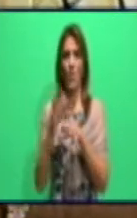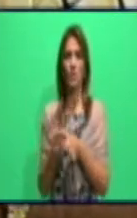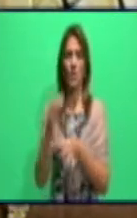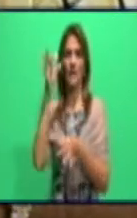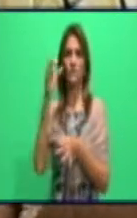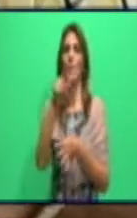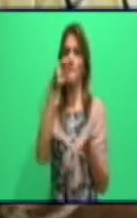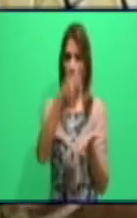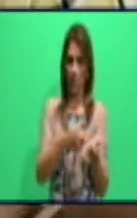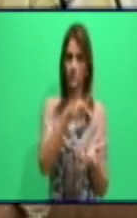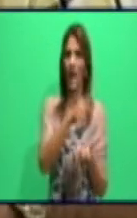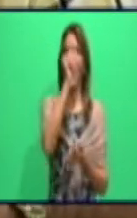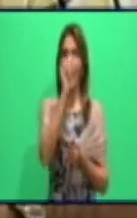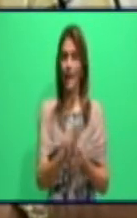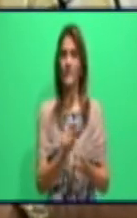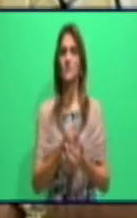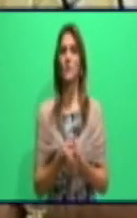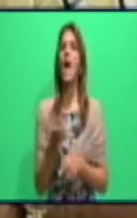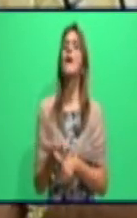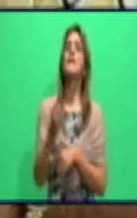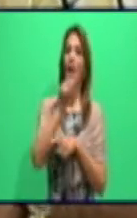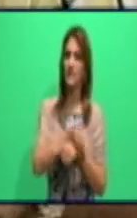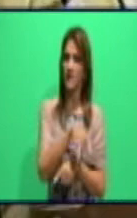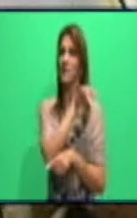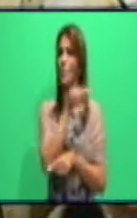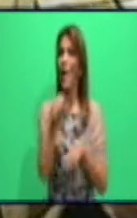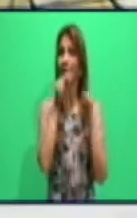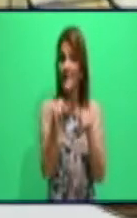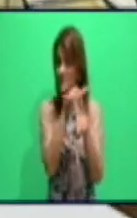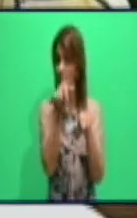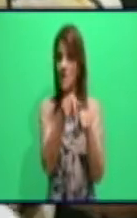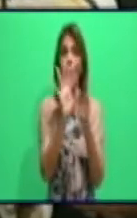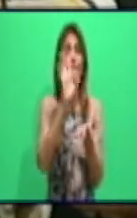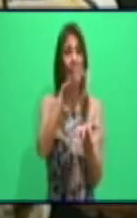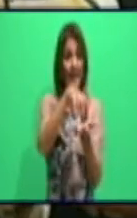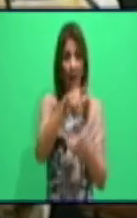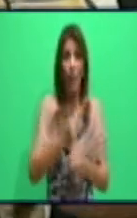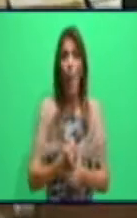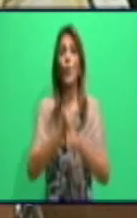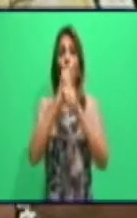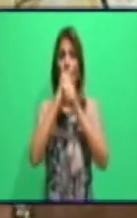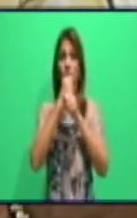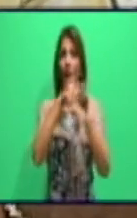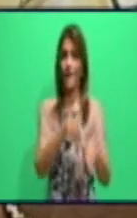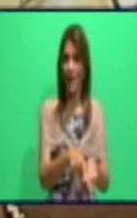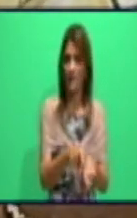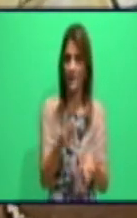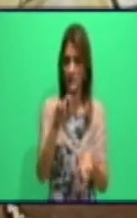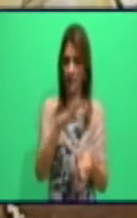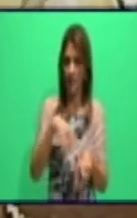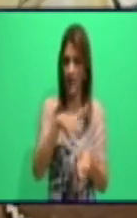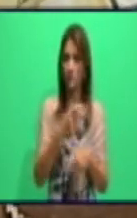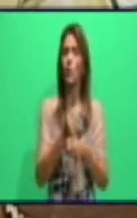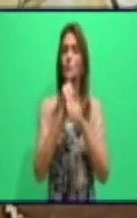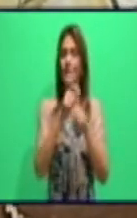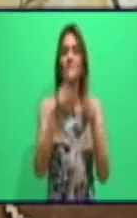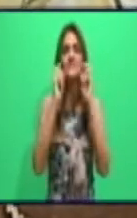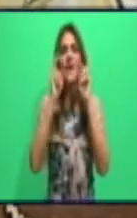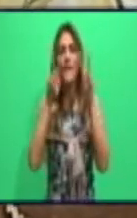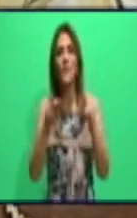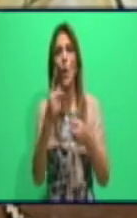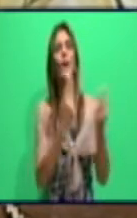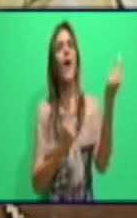el día de ayer volvimos recibir una queja de este mercado y se comprobó que varios trabajadores